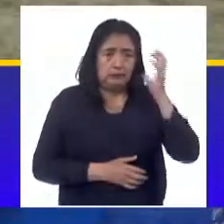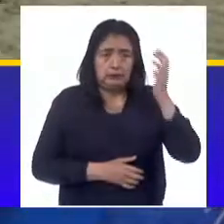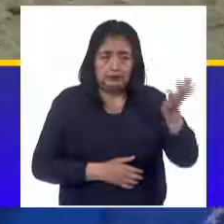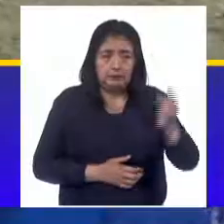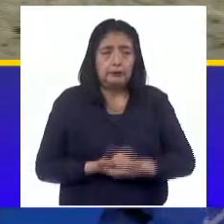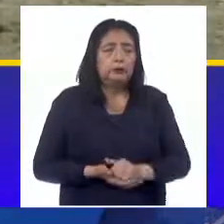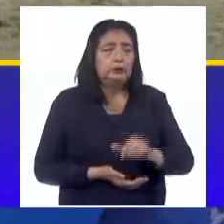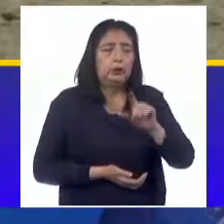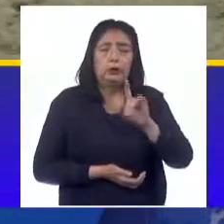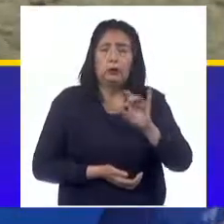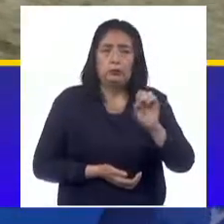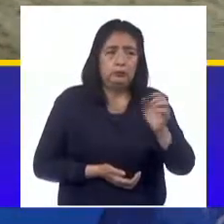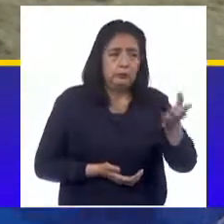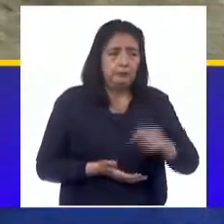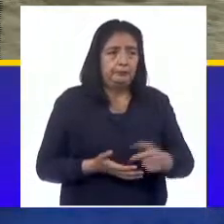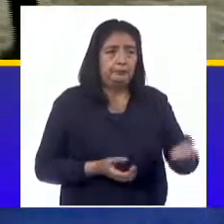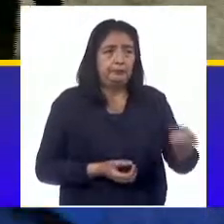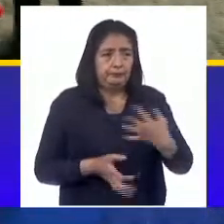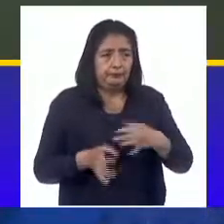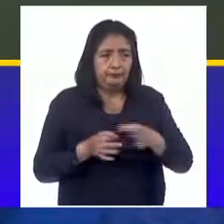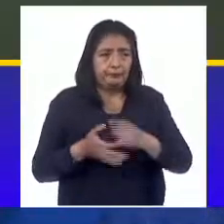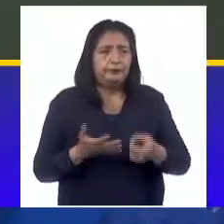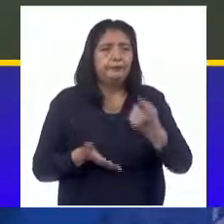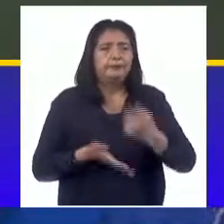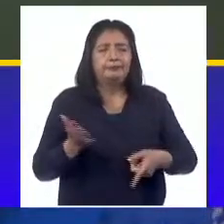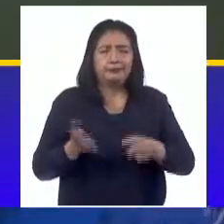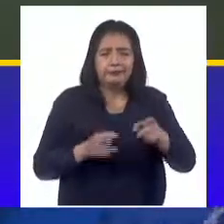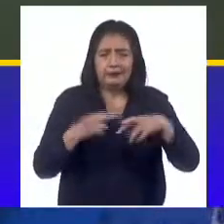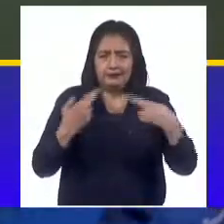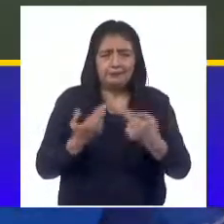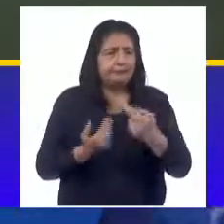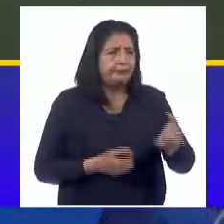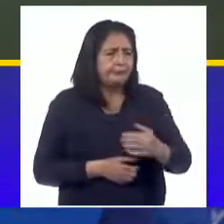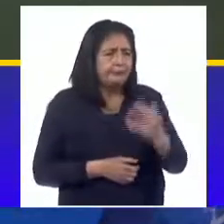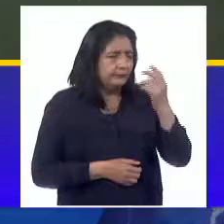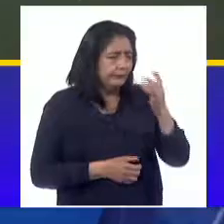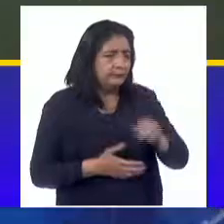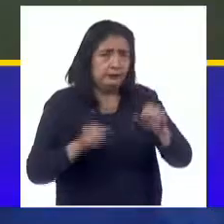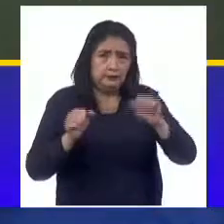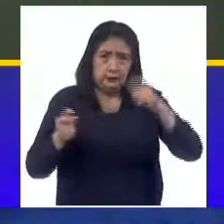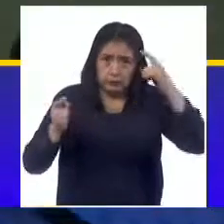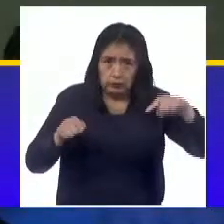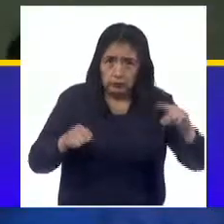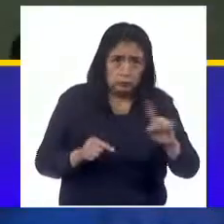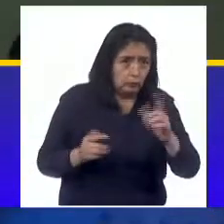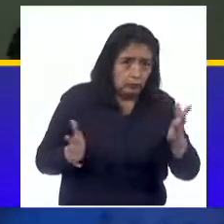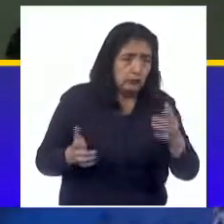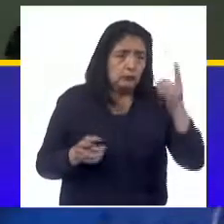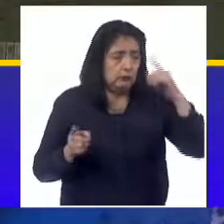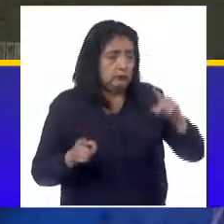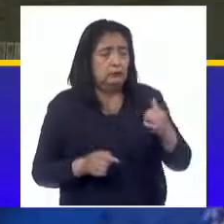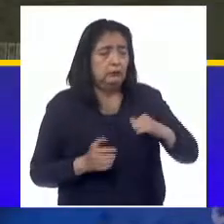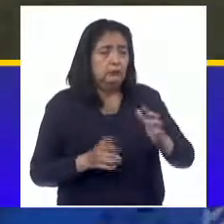el señor Luis Molina, que nos va a dar algunos alcances de lo que ha sido precisamente esta reunión. Siri, ¿hay consenso o no hay consenso entre los